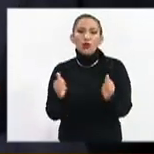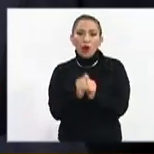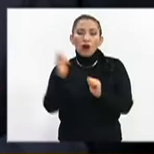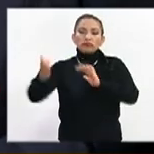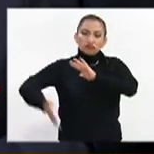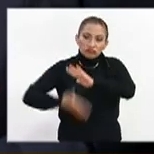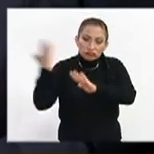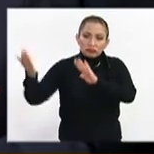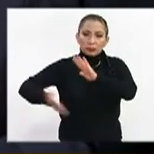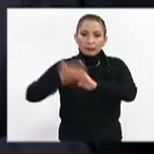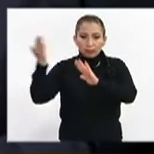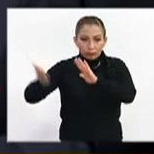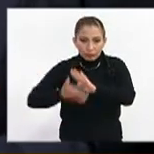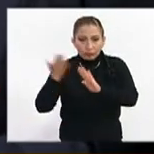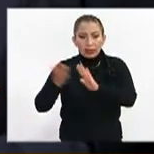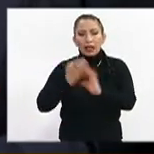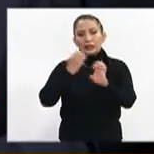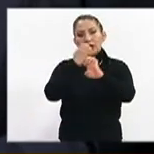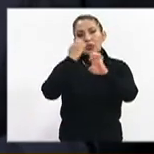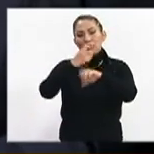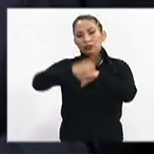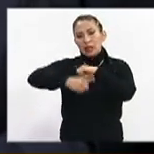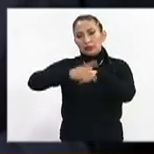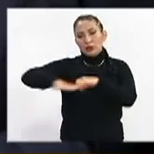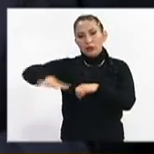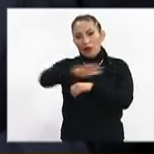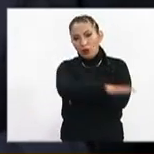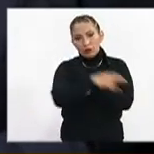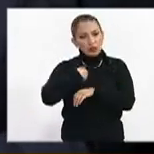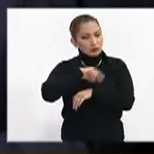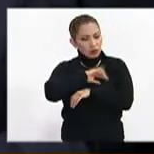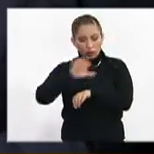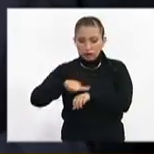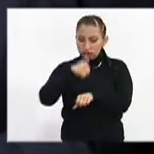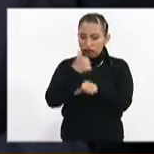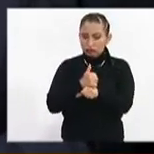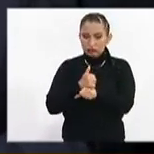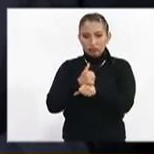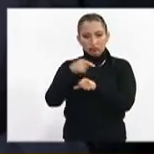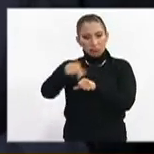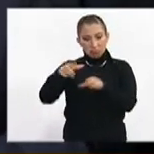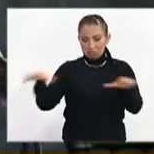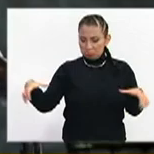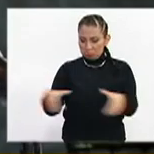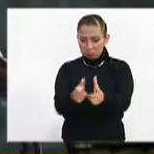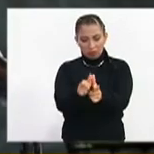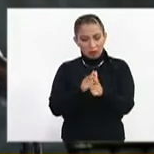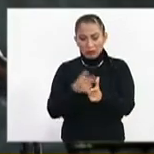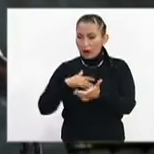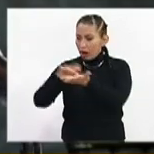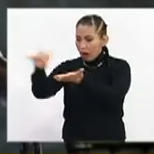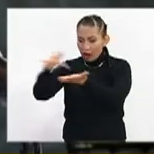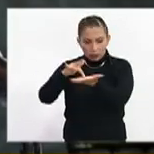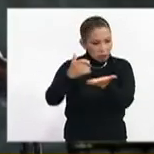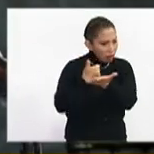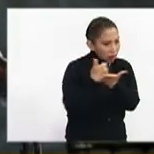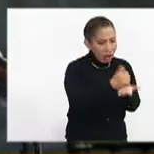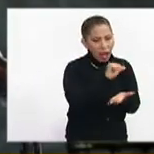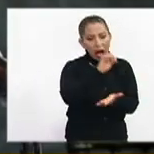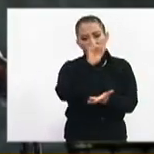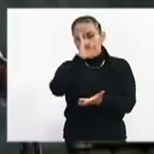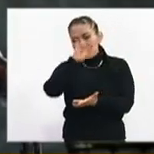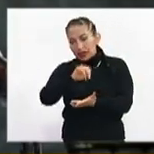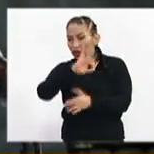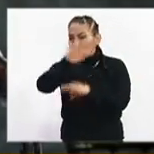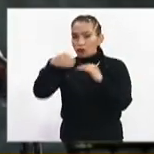con la reconstrucción en los estados afectados. Lo hemos constituido en NAFIN y agradecemos la colaboración de NAFIN y de